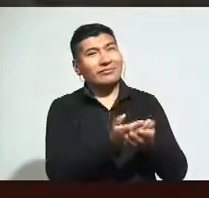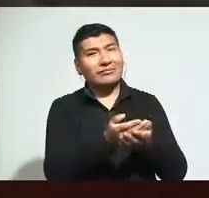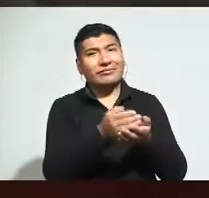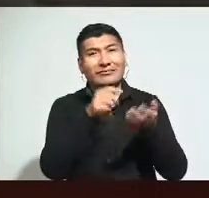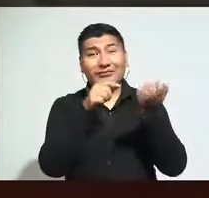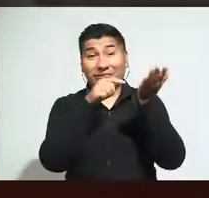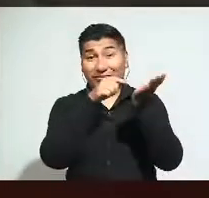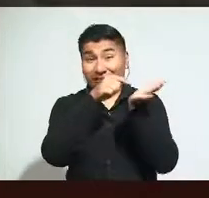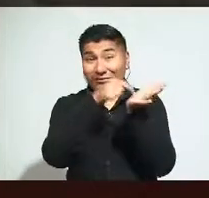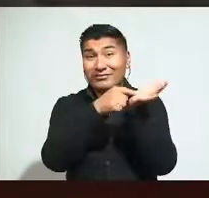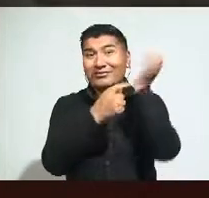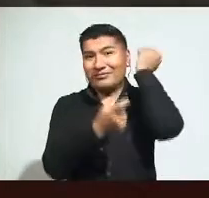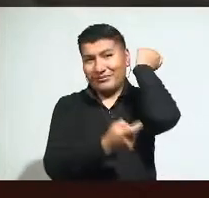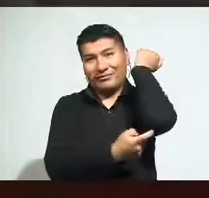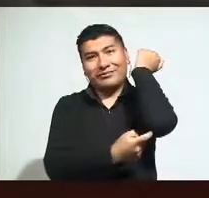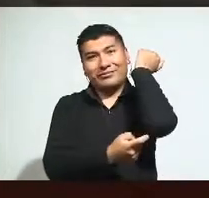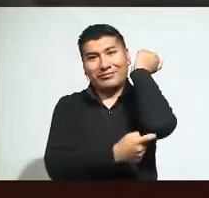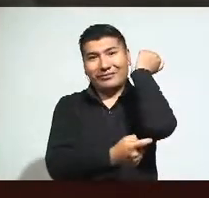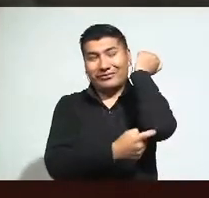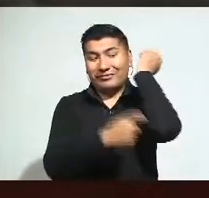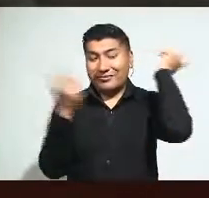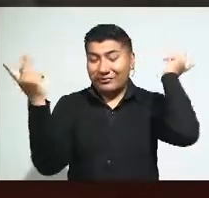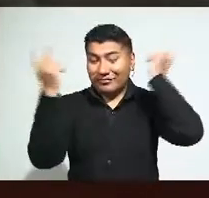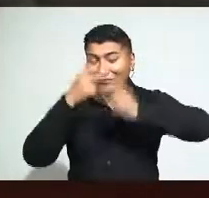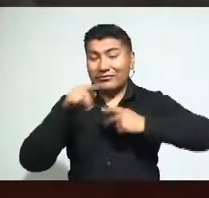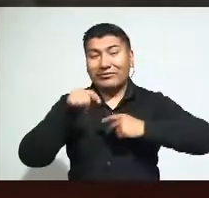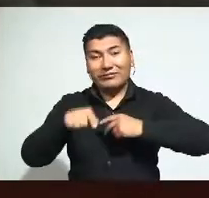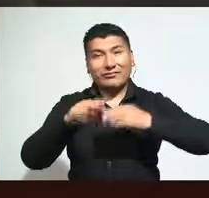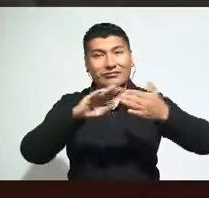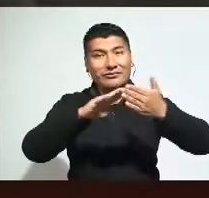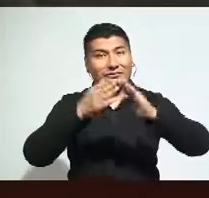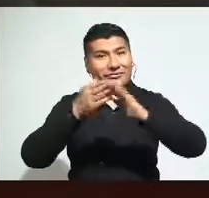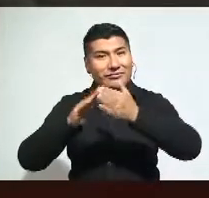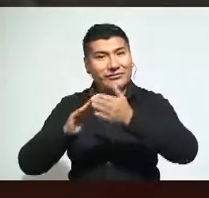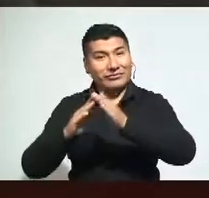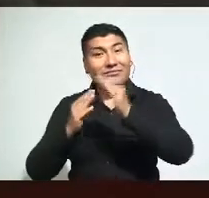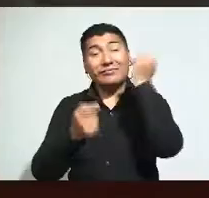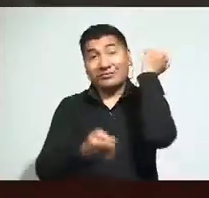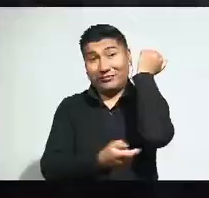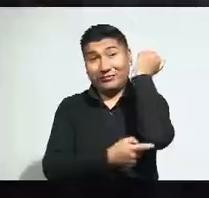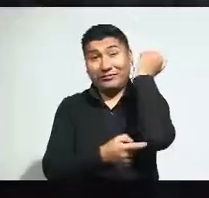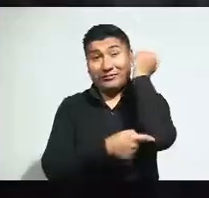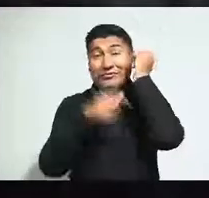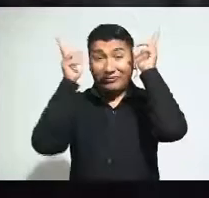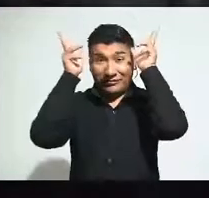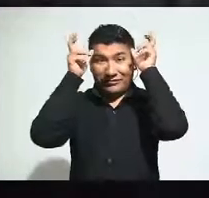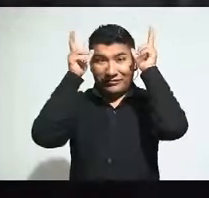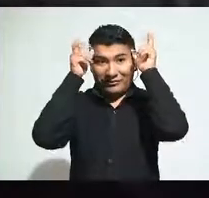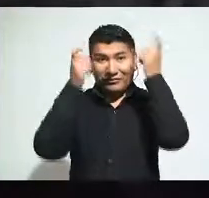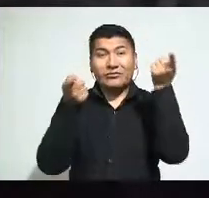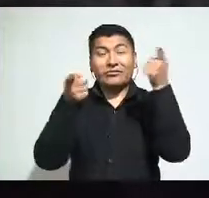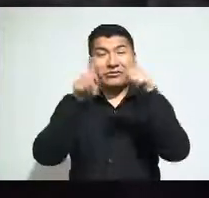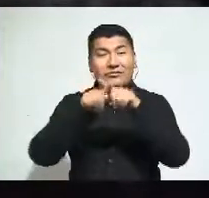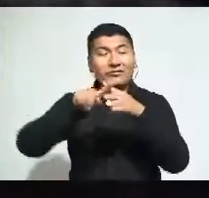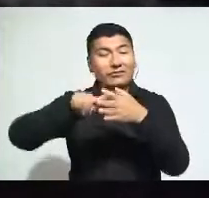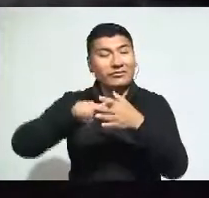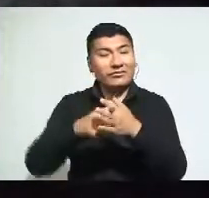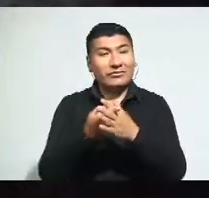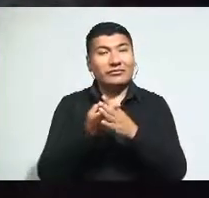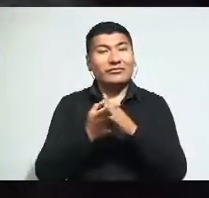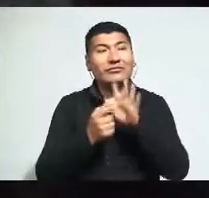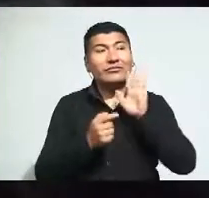tentación peor que la del pueblo la tentación que hizo el al comienzo de su vida